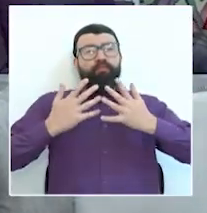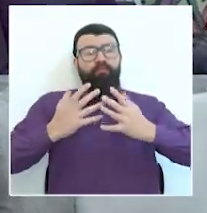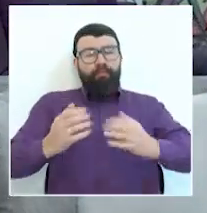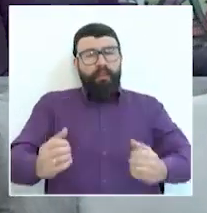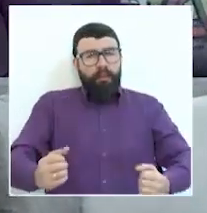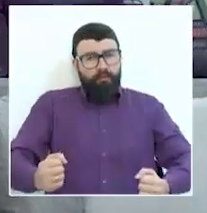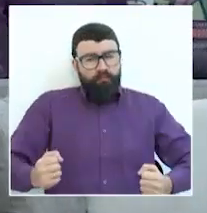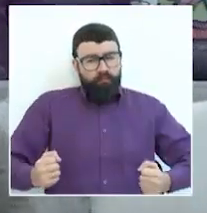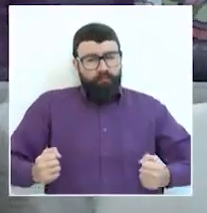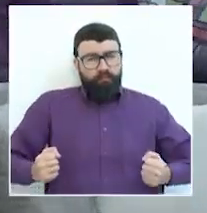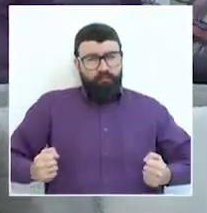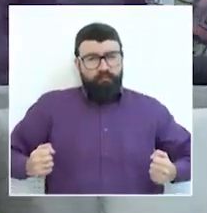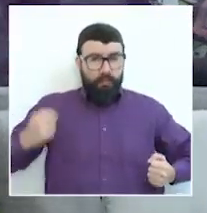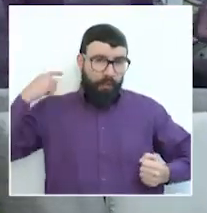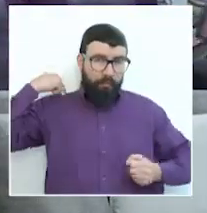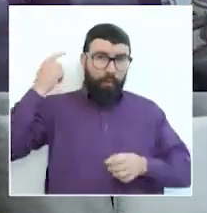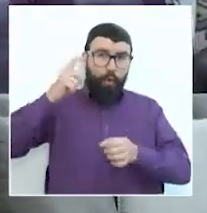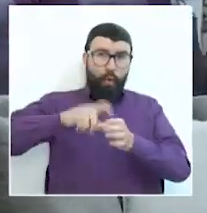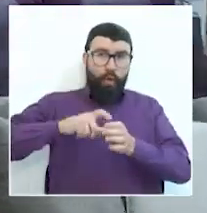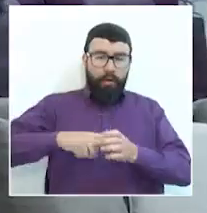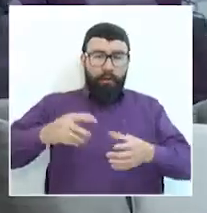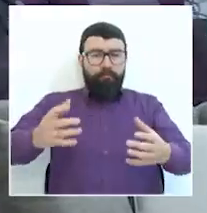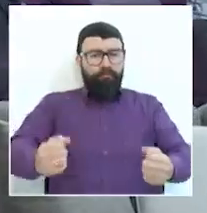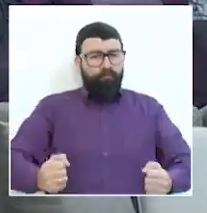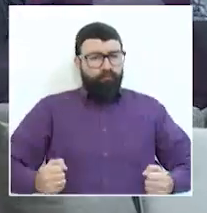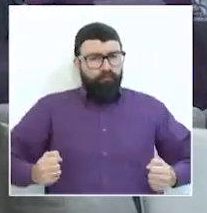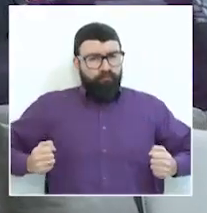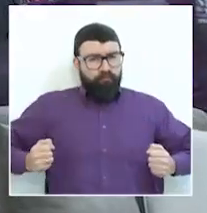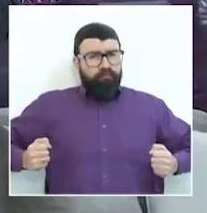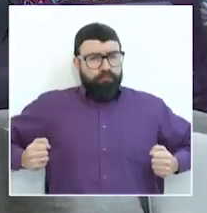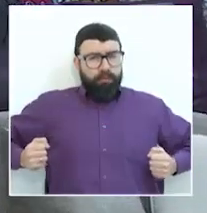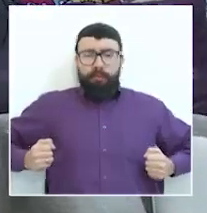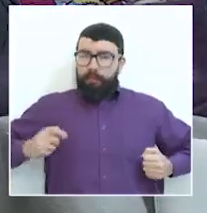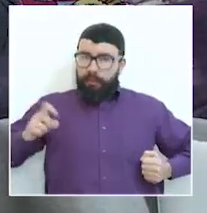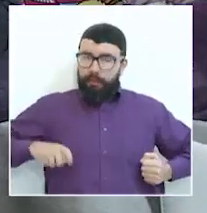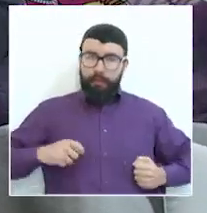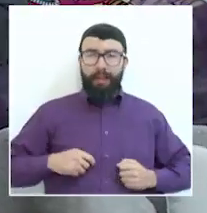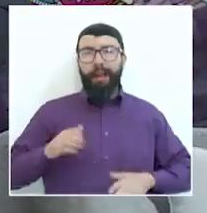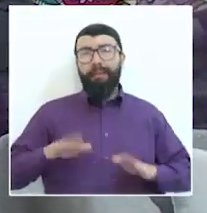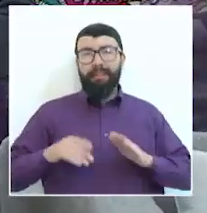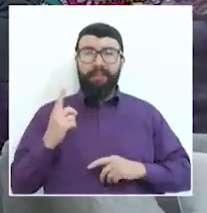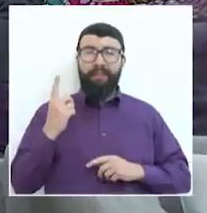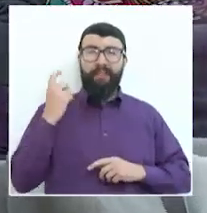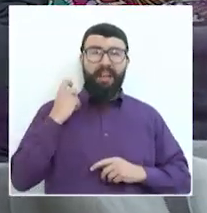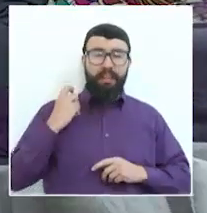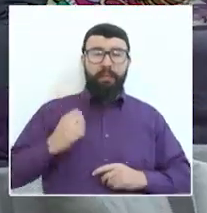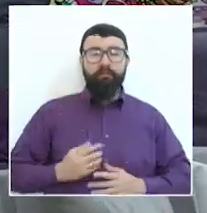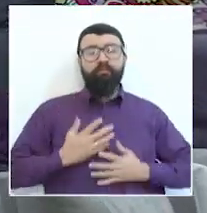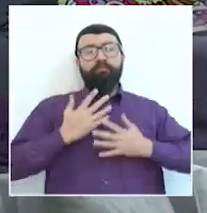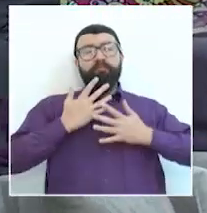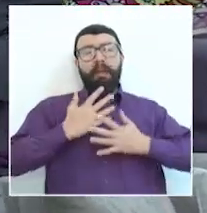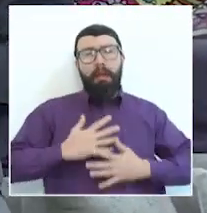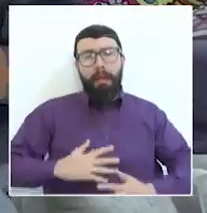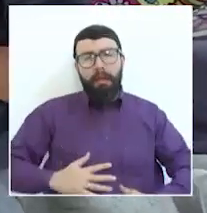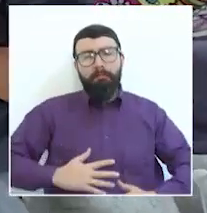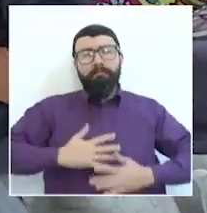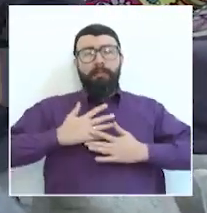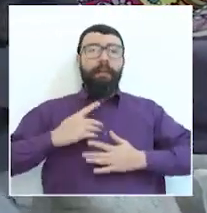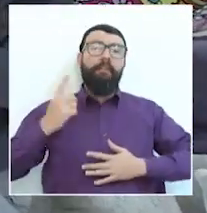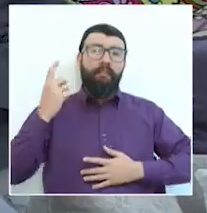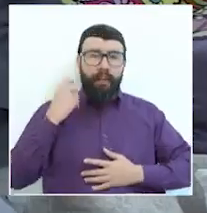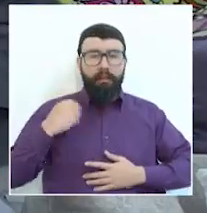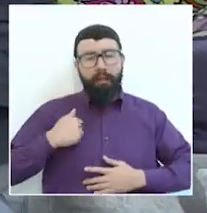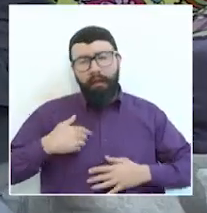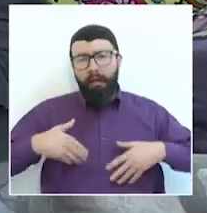la columna. Esa es la clave también del ejercicio. La falta de respiración es lo que después quedamos que estamos molidos y es porque no